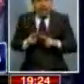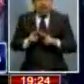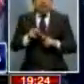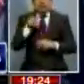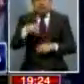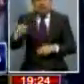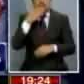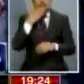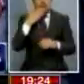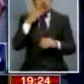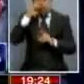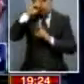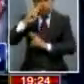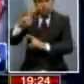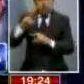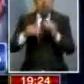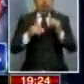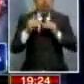progreso.